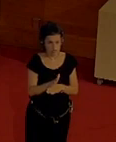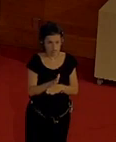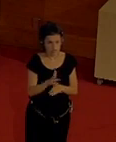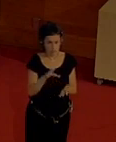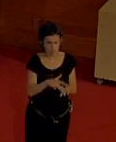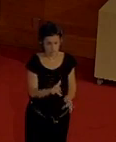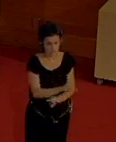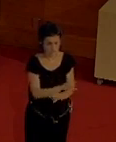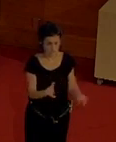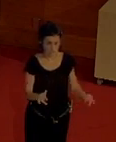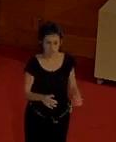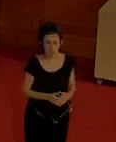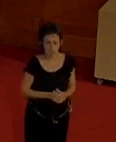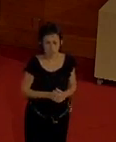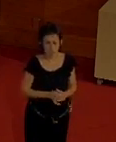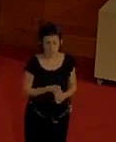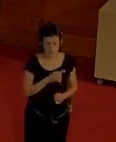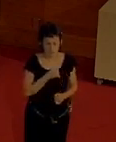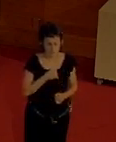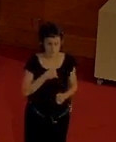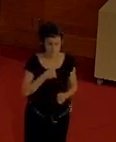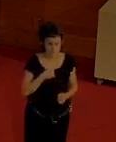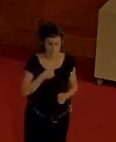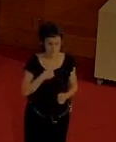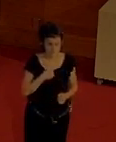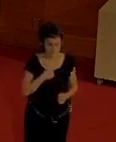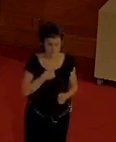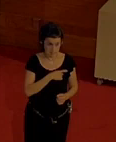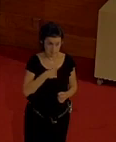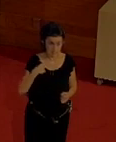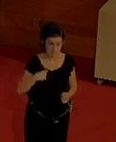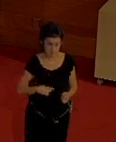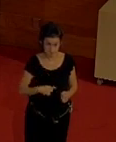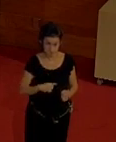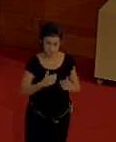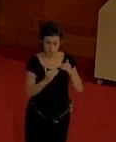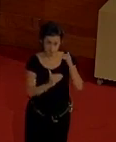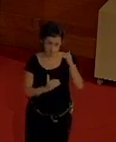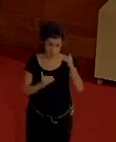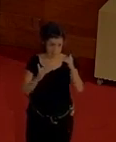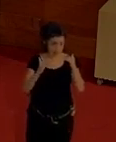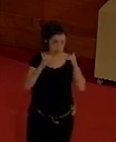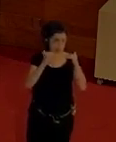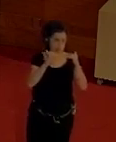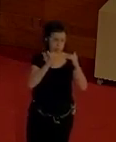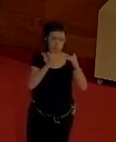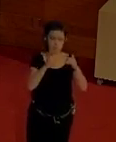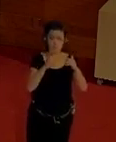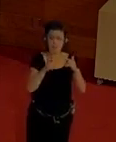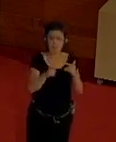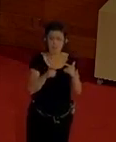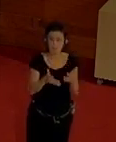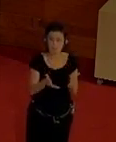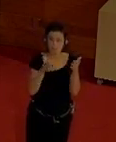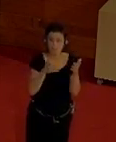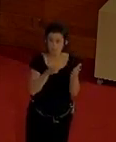decir china Lo que le ha permitido llegar hasta esta posición ya no puede seguir aplicando el mismo juego porque el problema